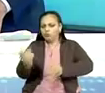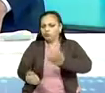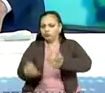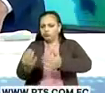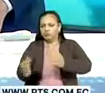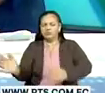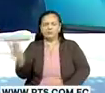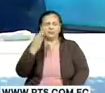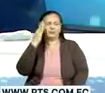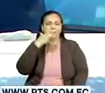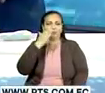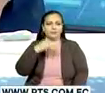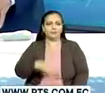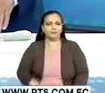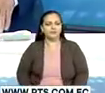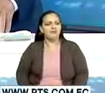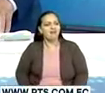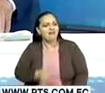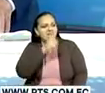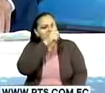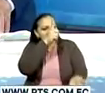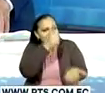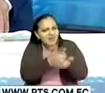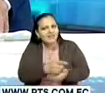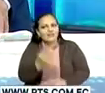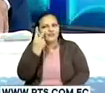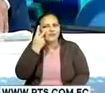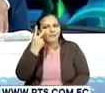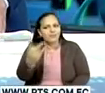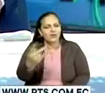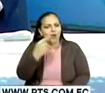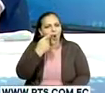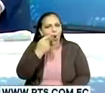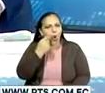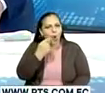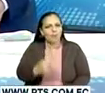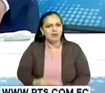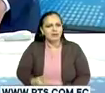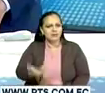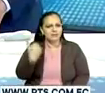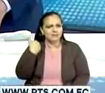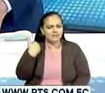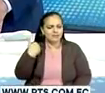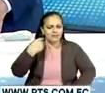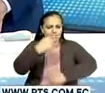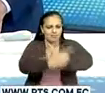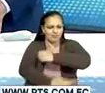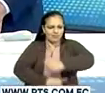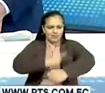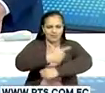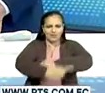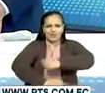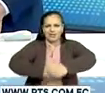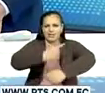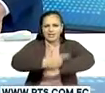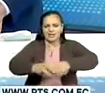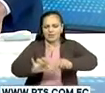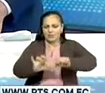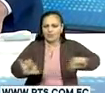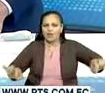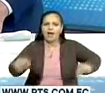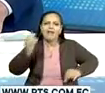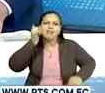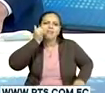estar sin tono por el sector. Está clara la situación. ¿Cuánto daño se le ha hecho al país, a la juventud y a la niñez, mi querido Charlie, con